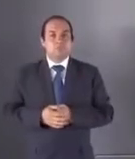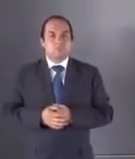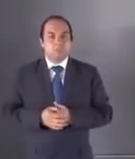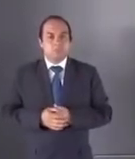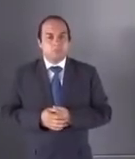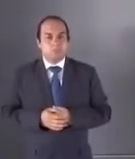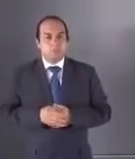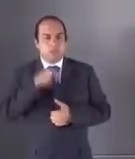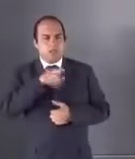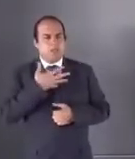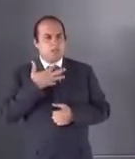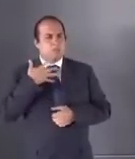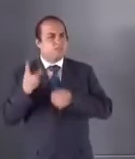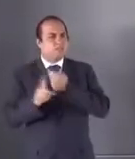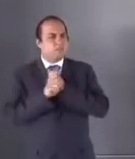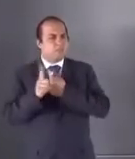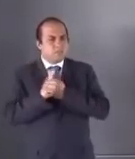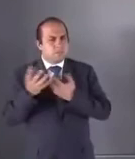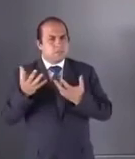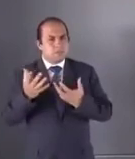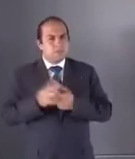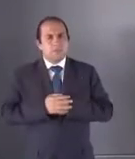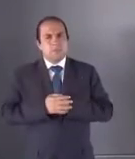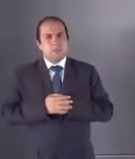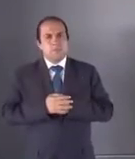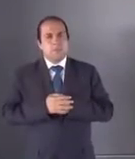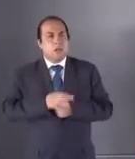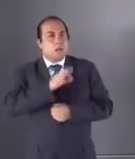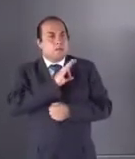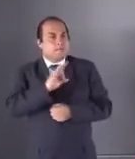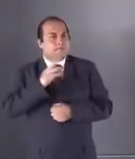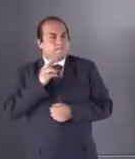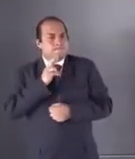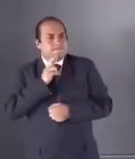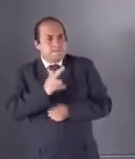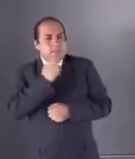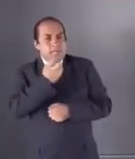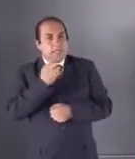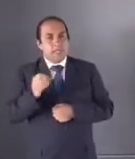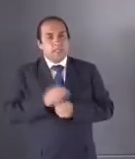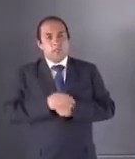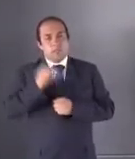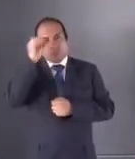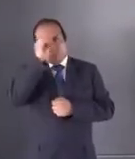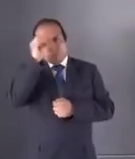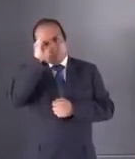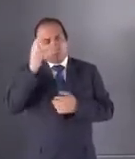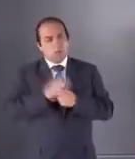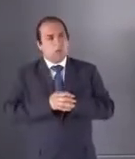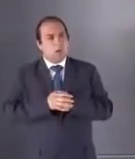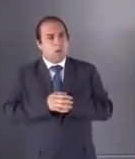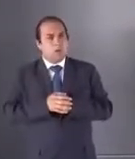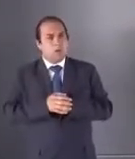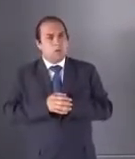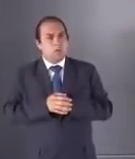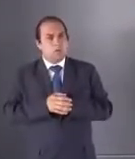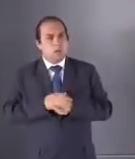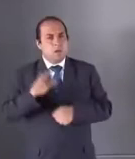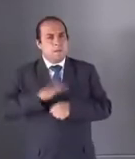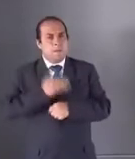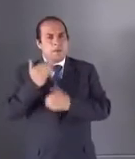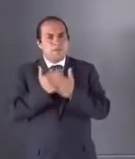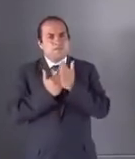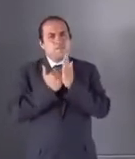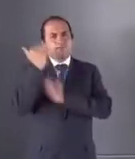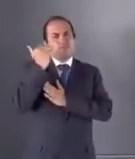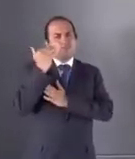¿Aquí hay algún problema? ¿Van a poder resolver estas observaciones? ¿Cómo está la situación y por qué tan alto